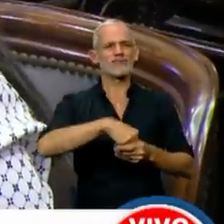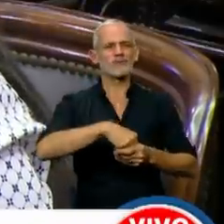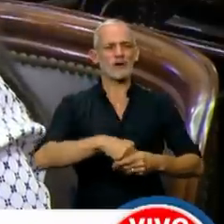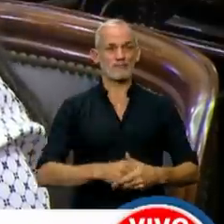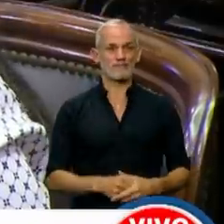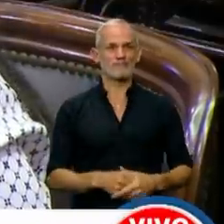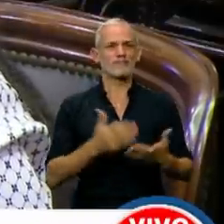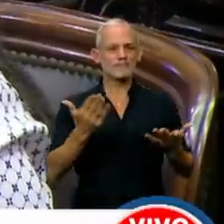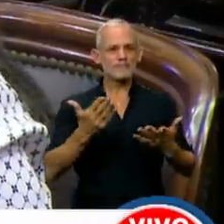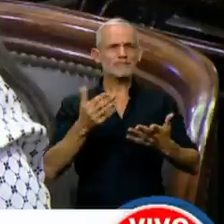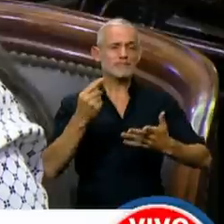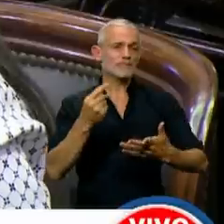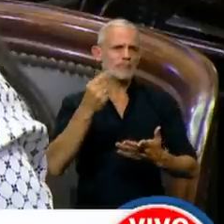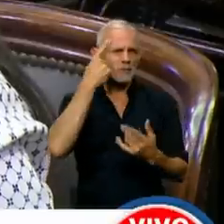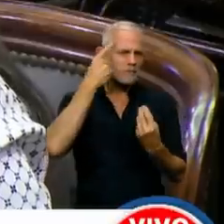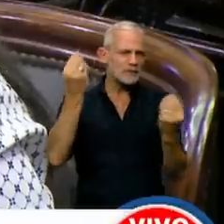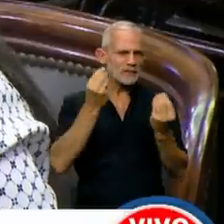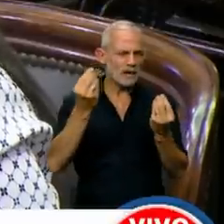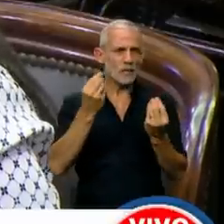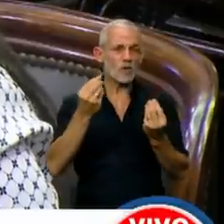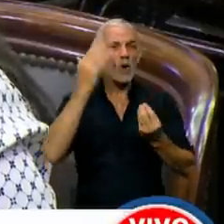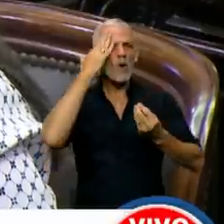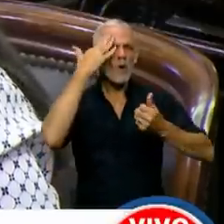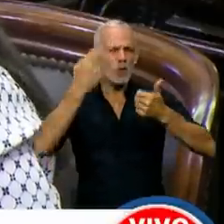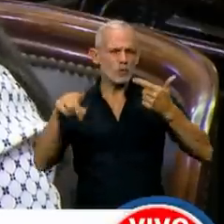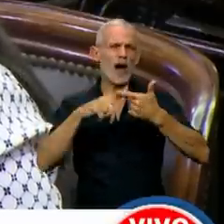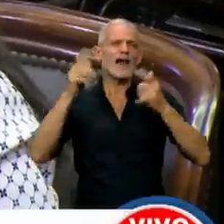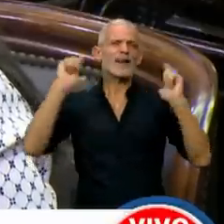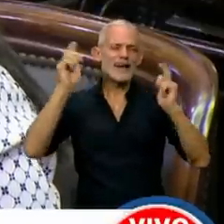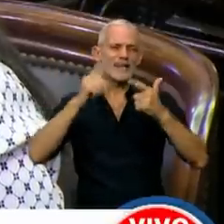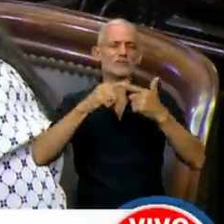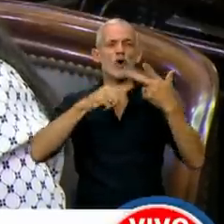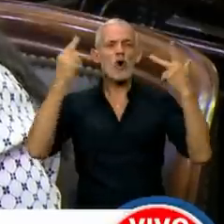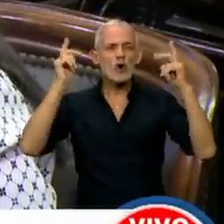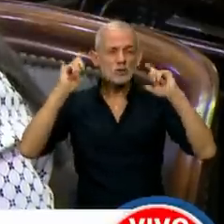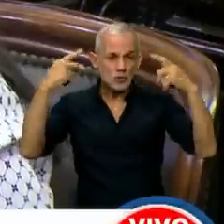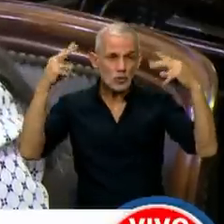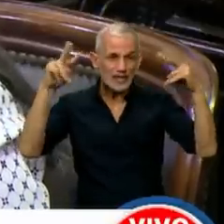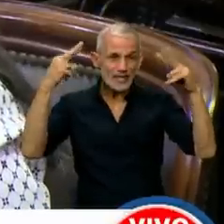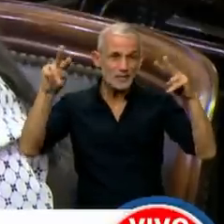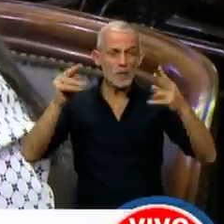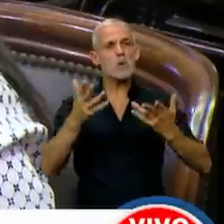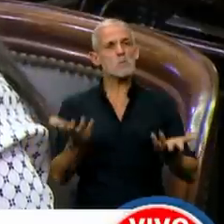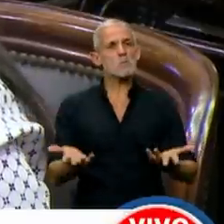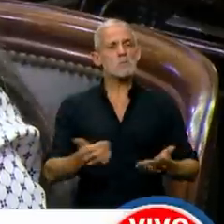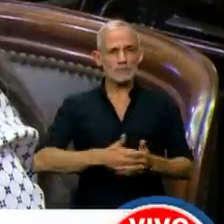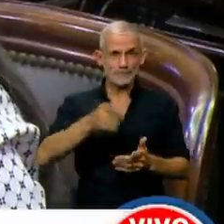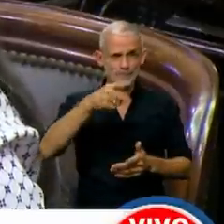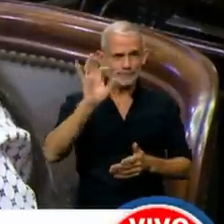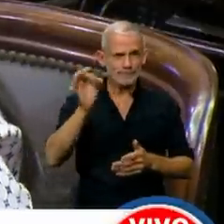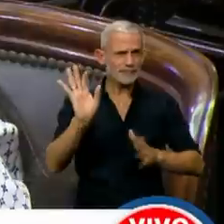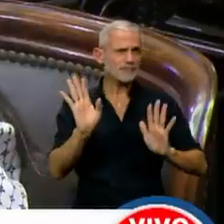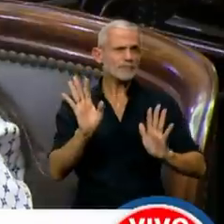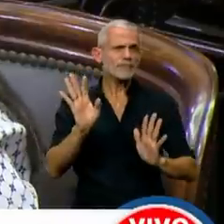desde tomar en cuenta acciones culturales recreativas turísticas sabe el señor presidente creo